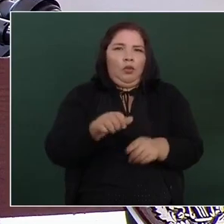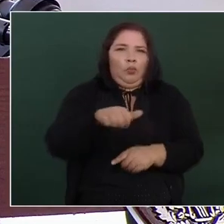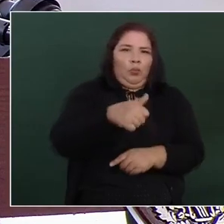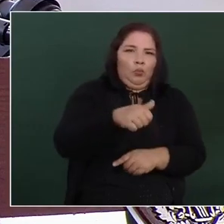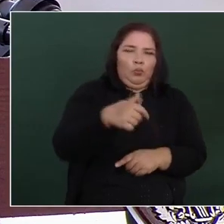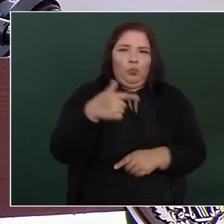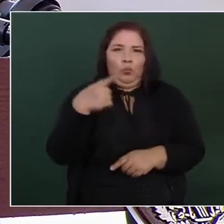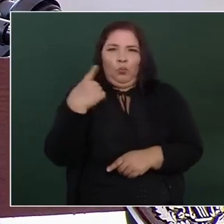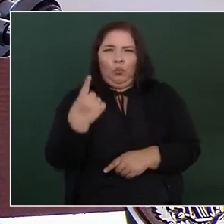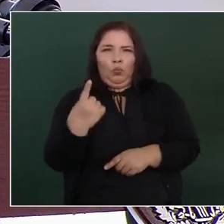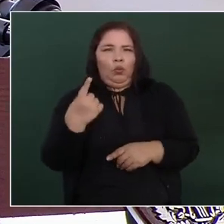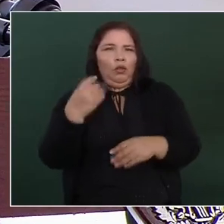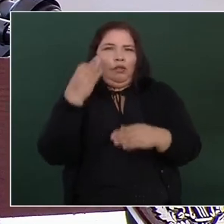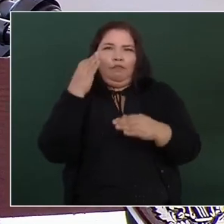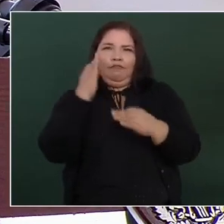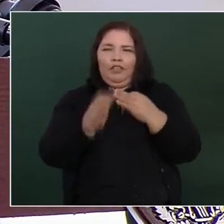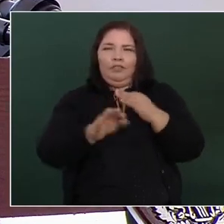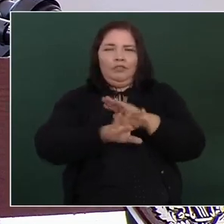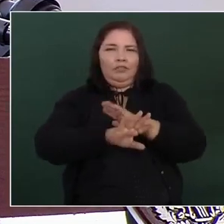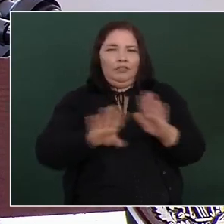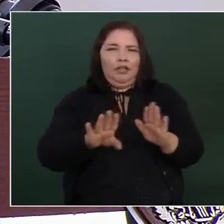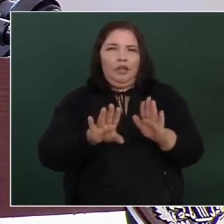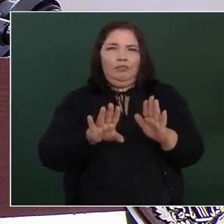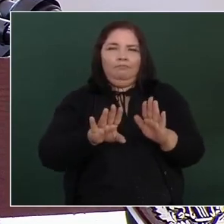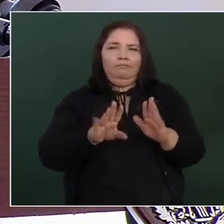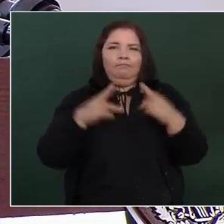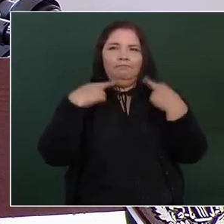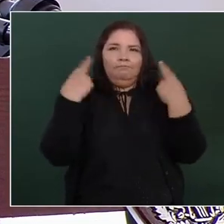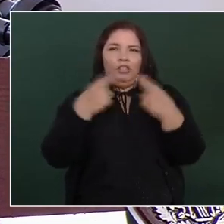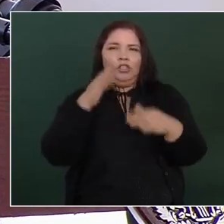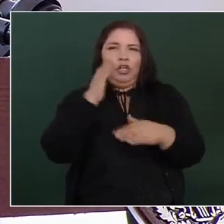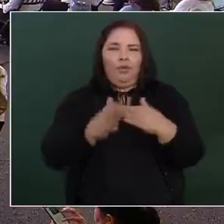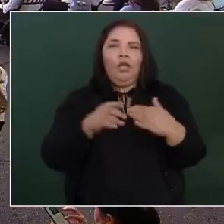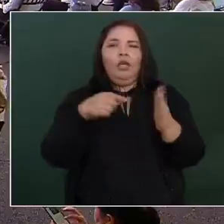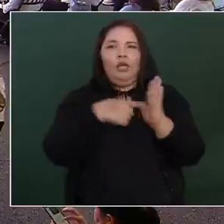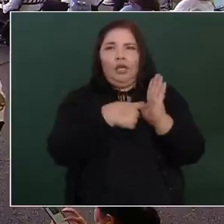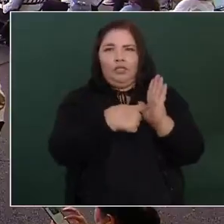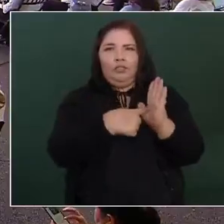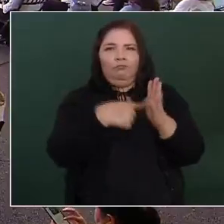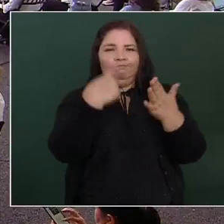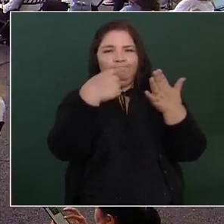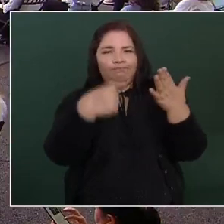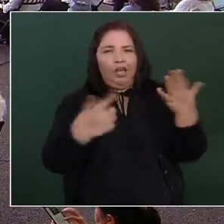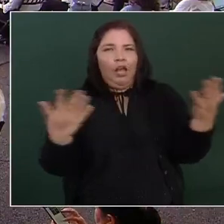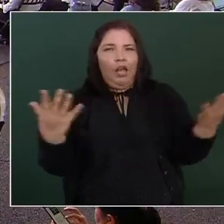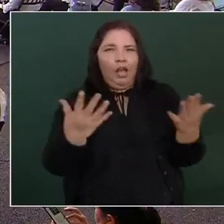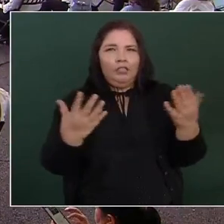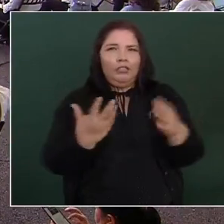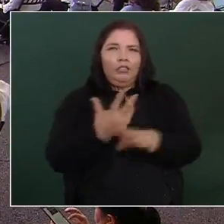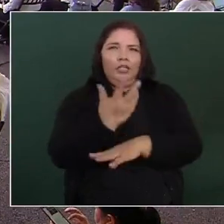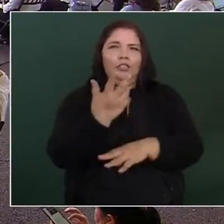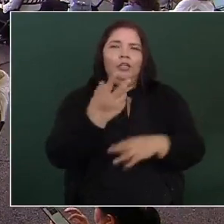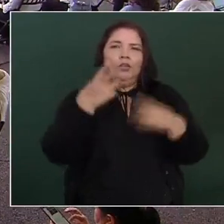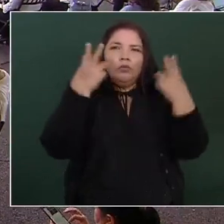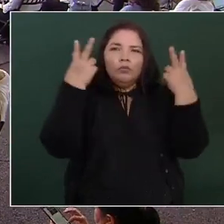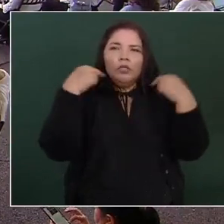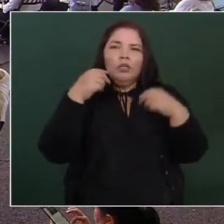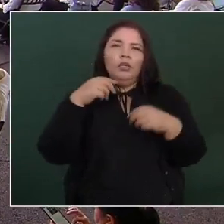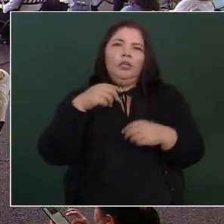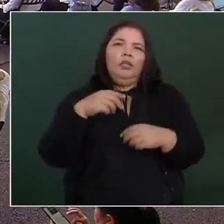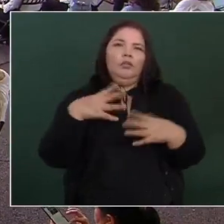a 1 y ahí concluye entonces la reunión. Eso sería, señor presidente, y por supuesto es una reunión que estamos